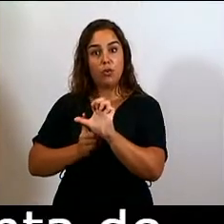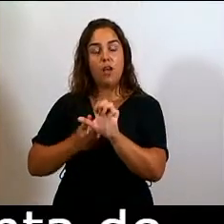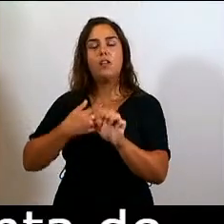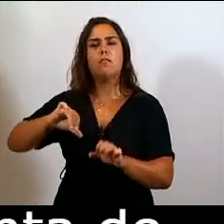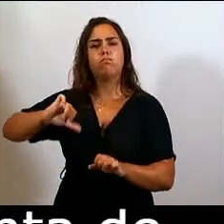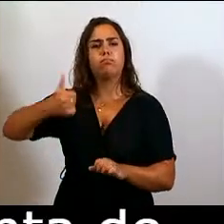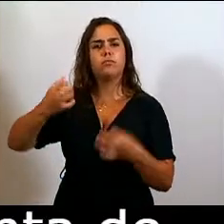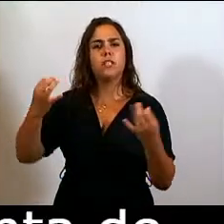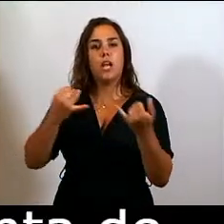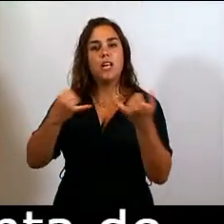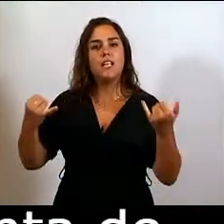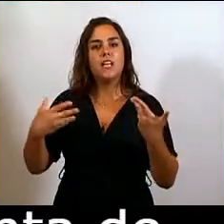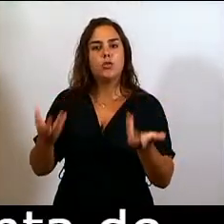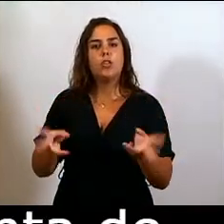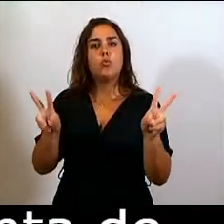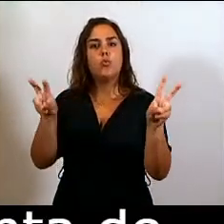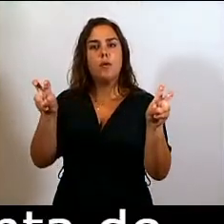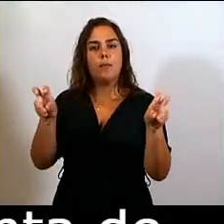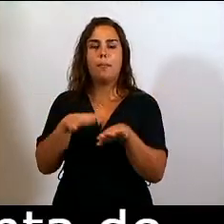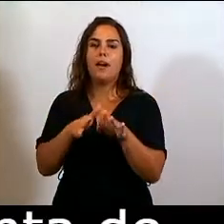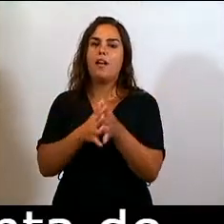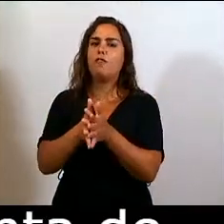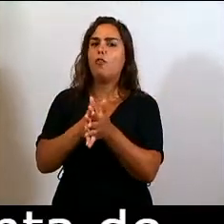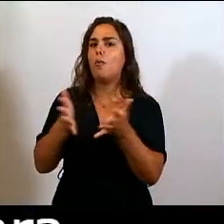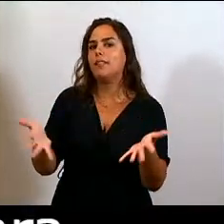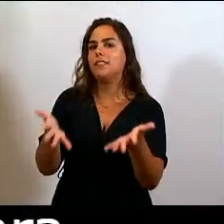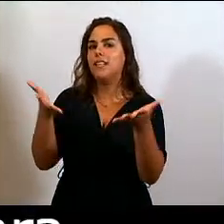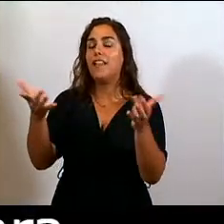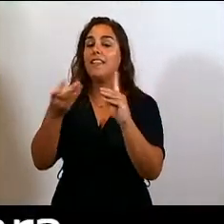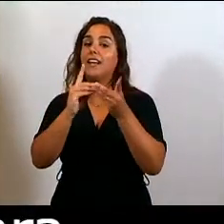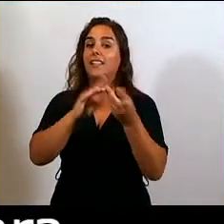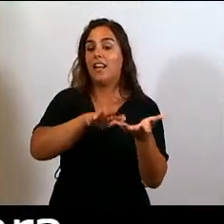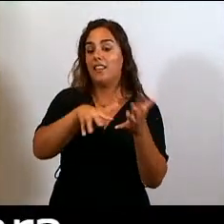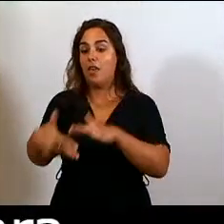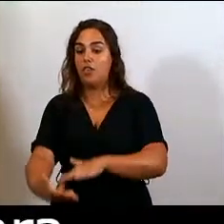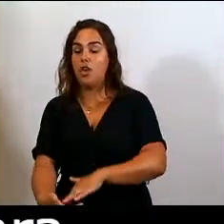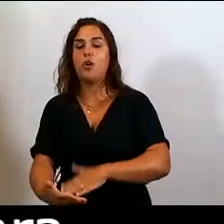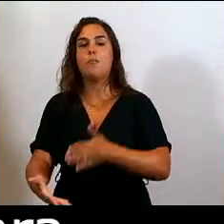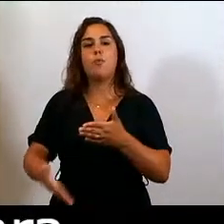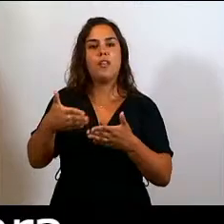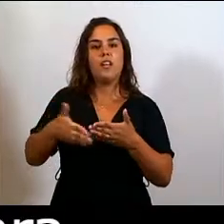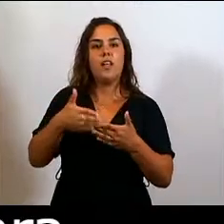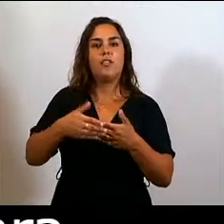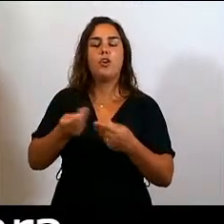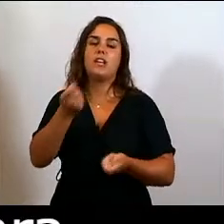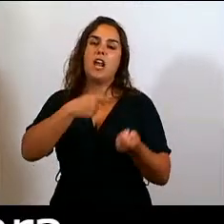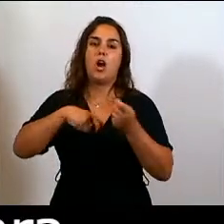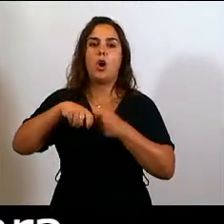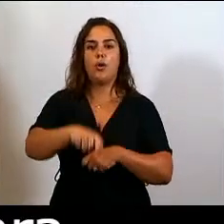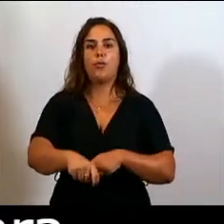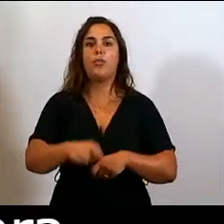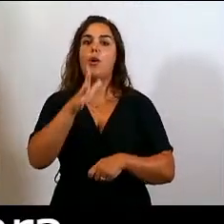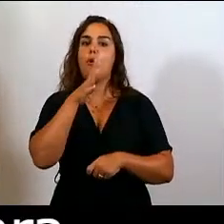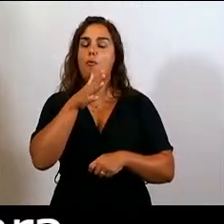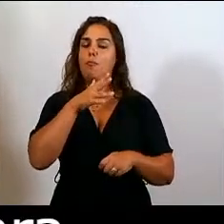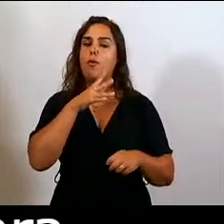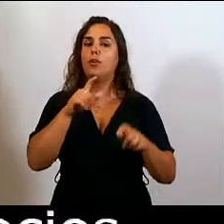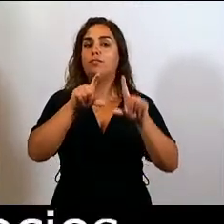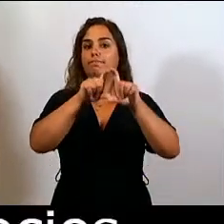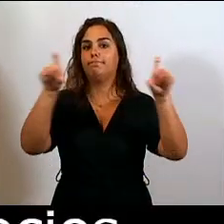una nueva línea de ayudas para fomentar la digitalización y la modernización de los negocios con establecimientos